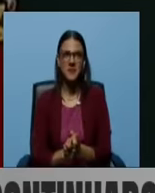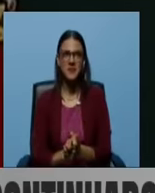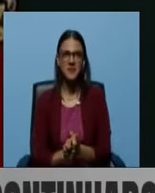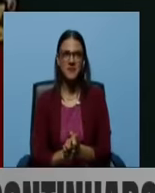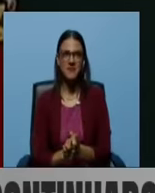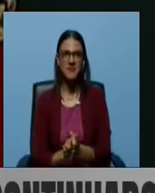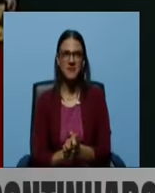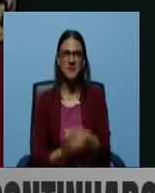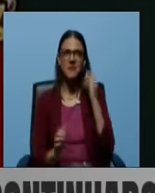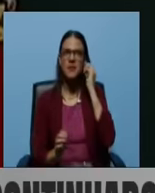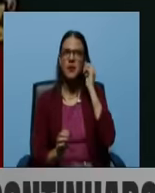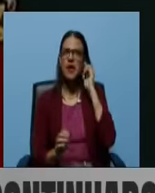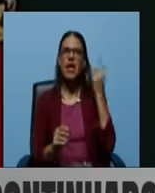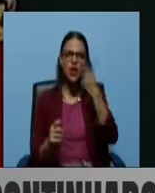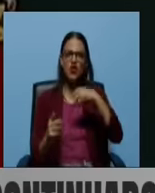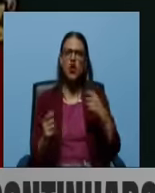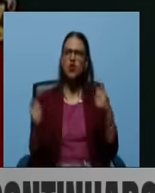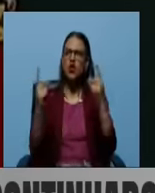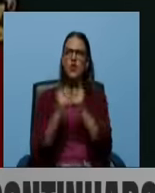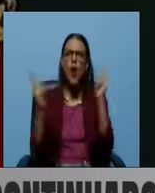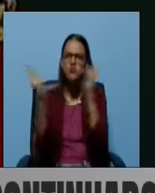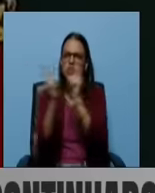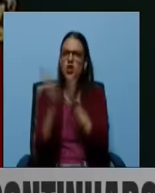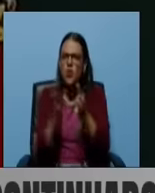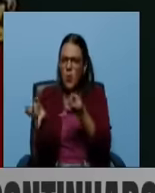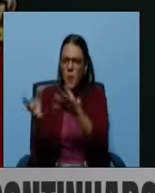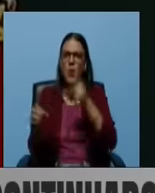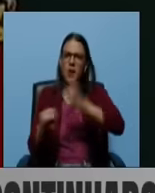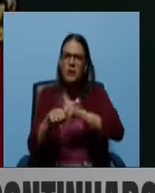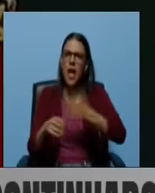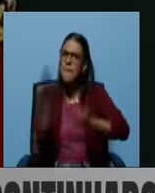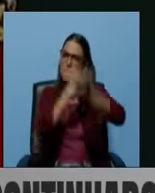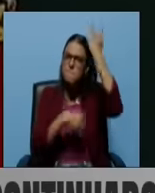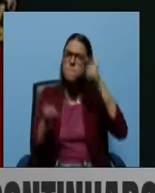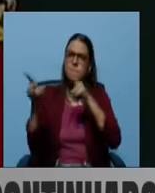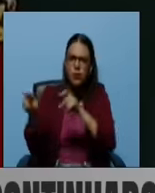Y nos enfrentamos en aquel momento a la guarimba de aquel momento.